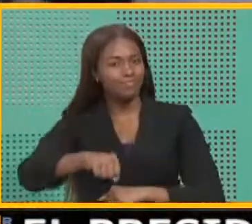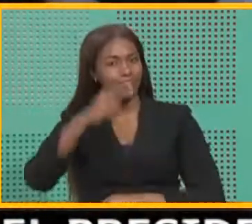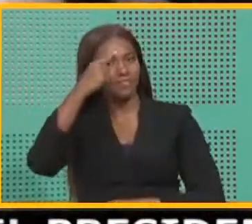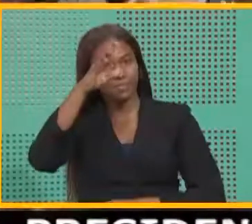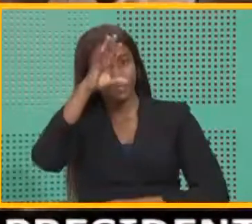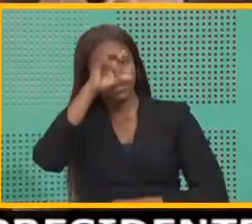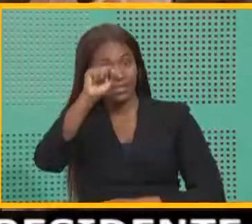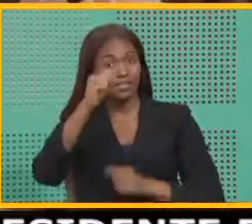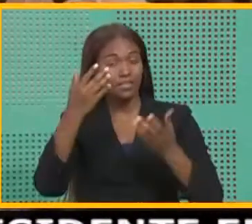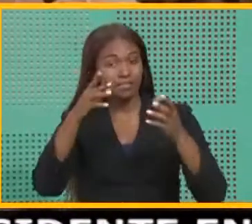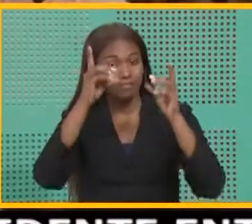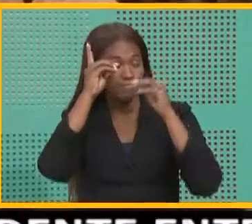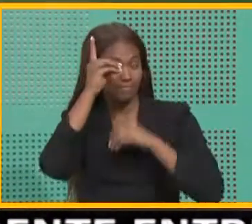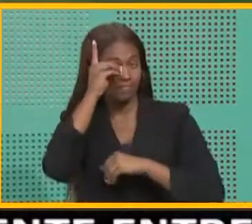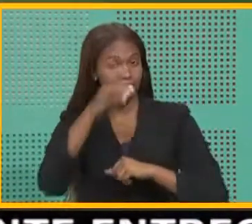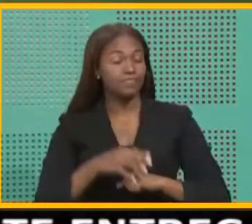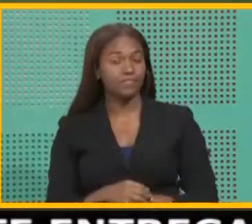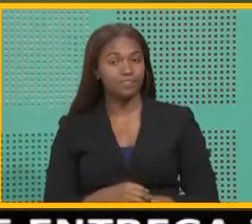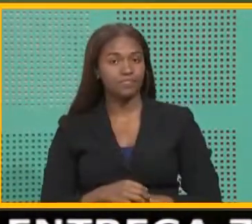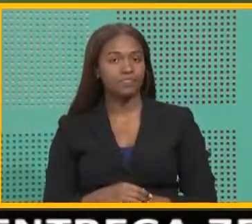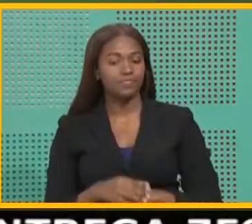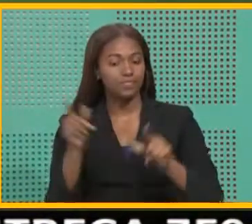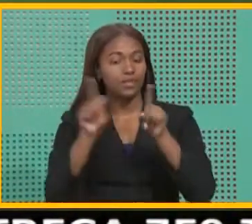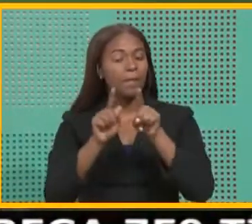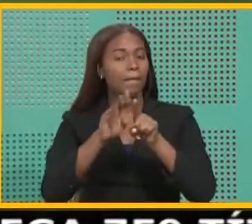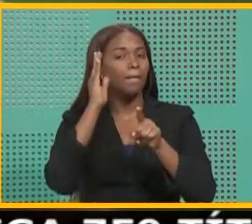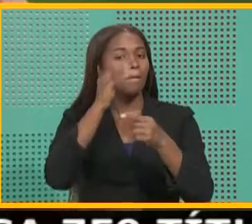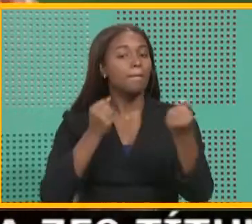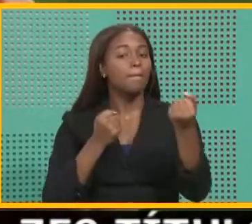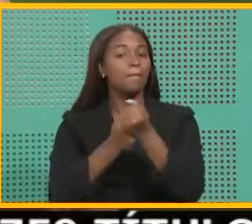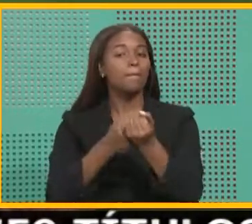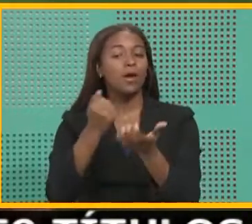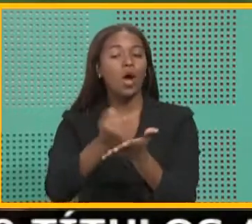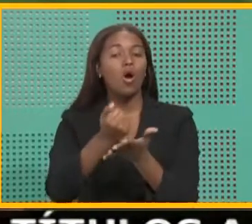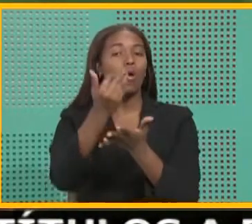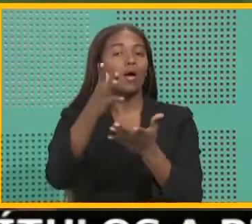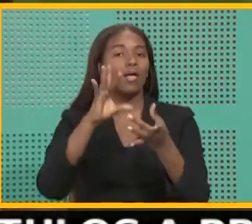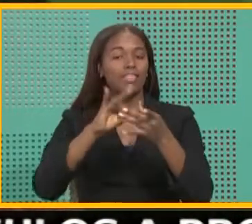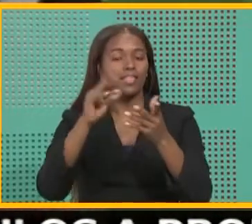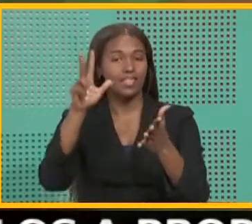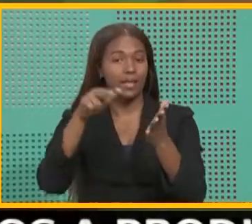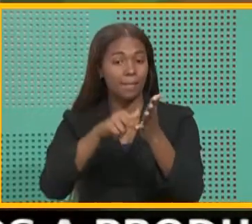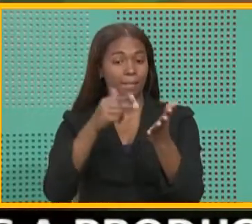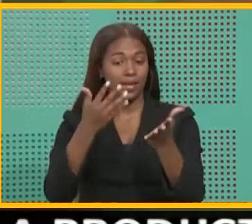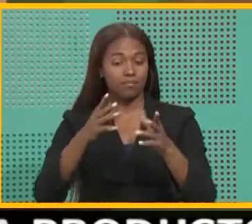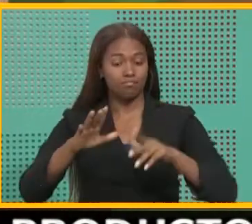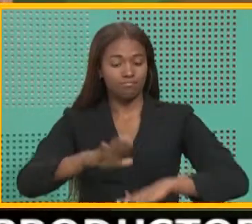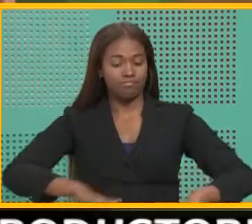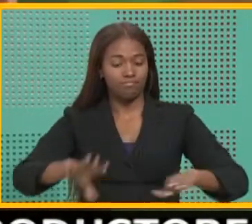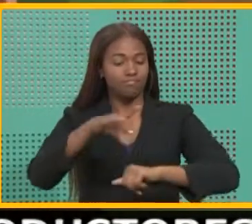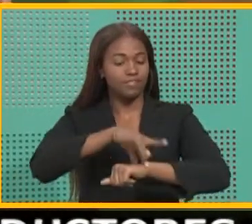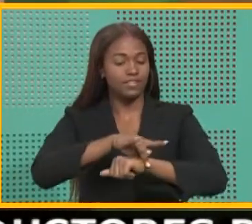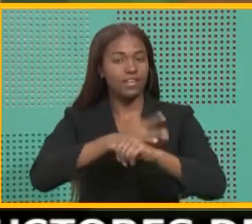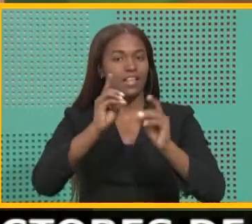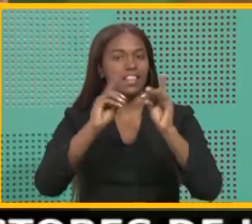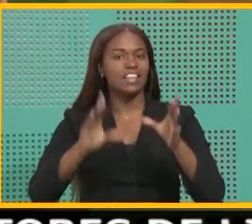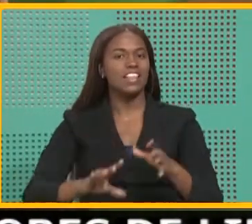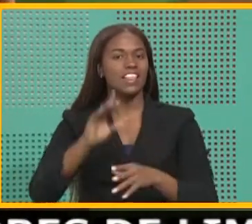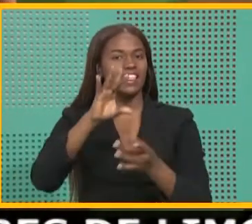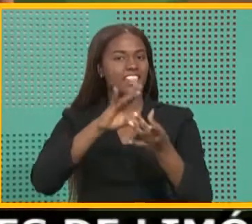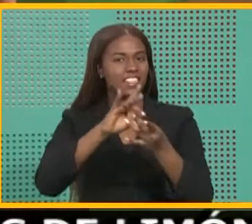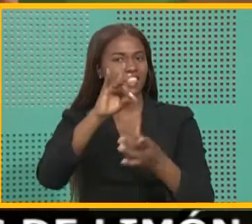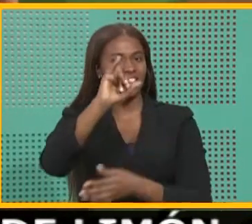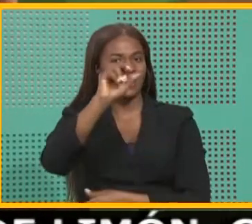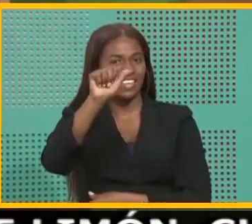presidente Danilo Medina. También le vamos a apoyar en el financiamiento de las 3.000 tareas que el director del IAD